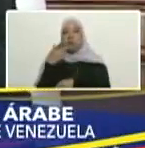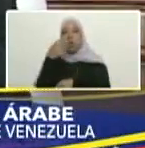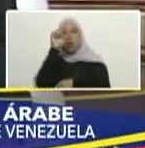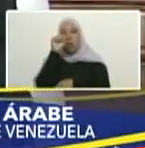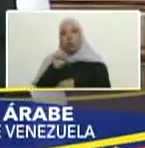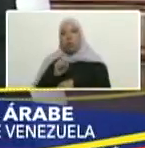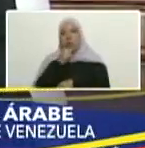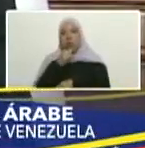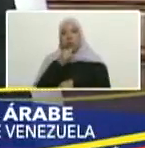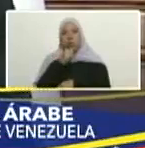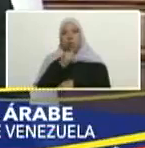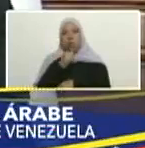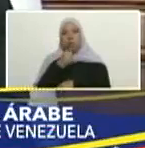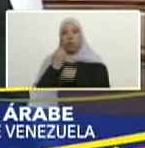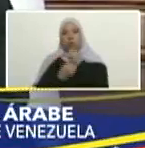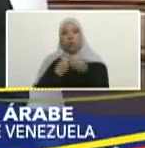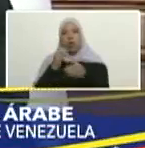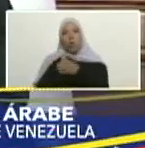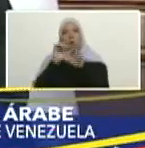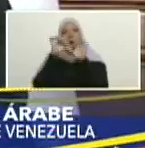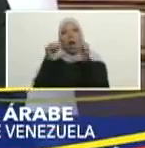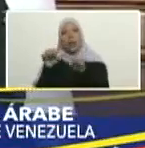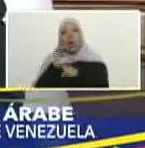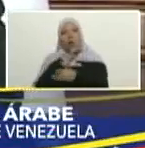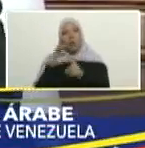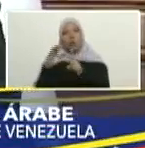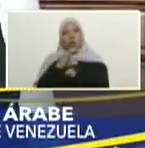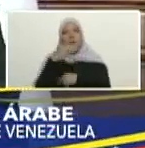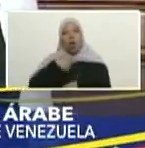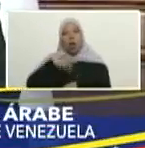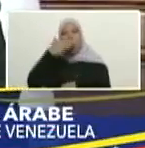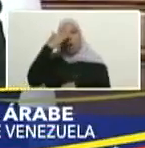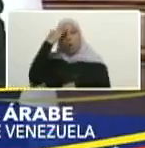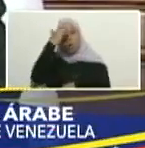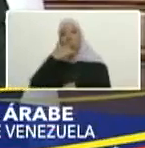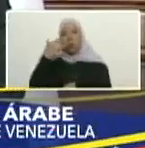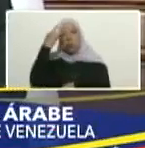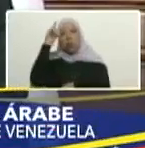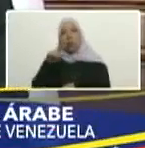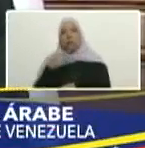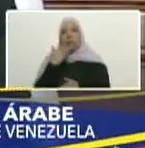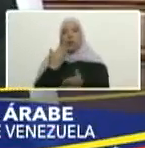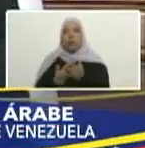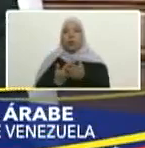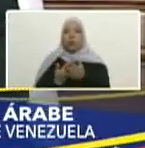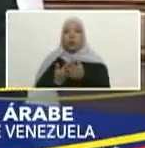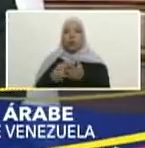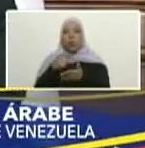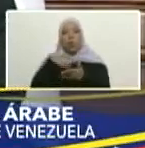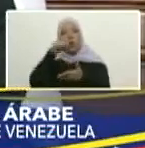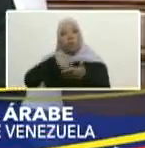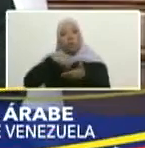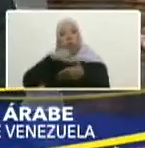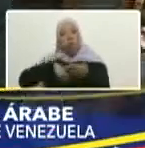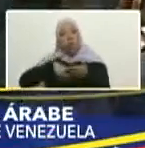suramericana, con las artes y las culturas árabes y africanas y saharaui. Hemos